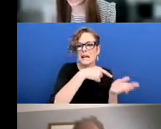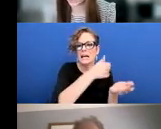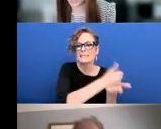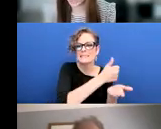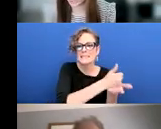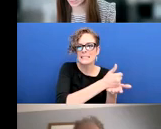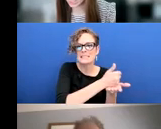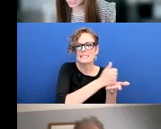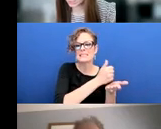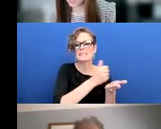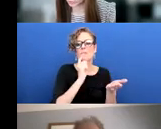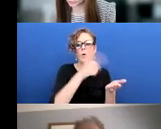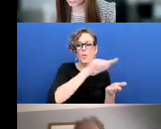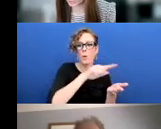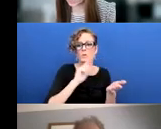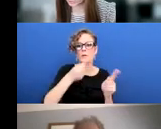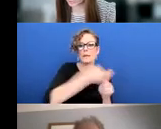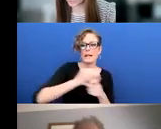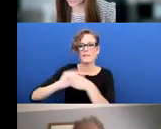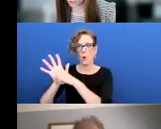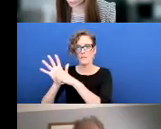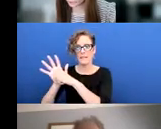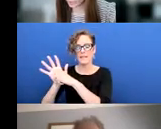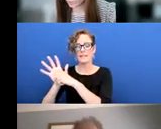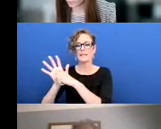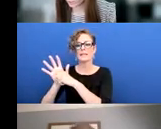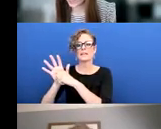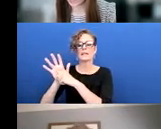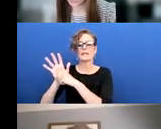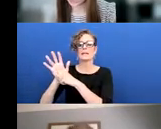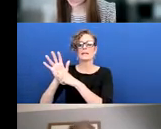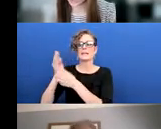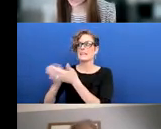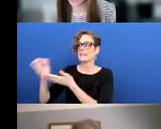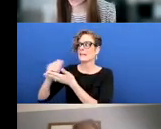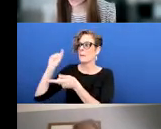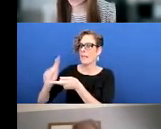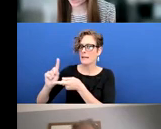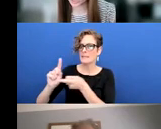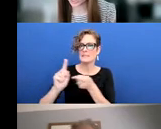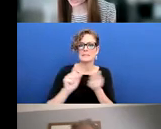apoyo para renta para gente que haya sido afectada por COVID.